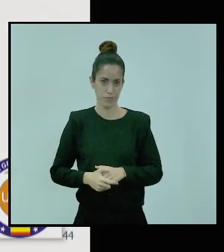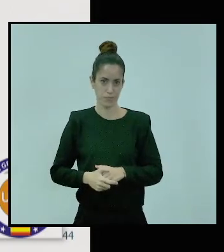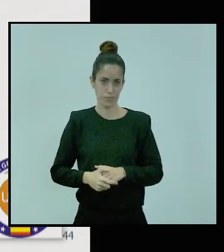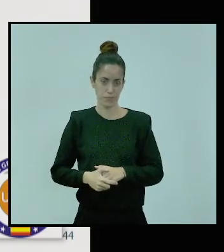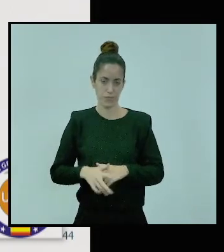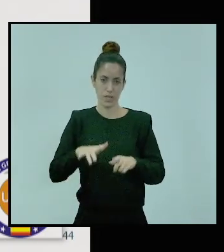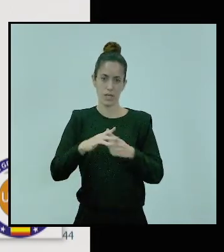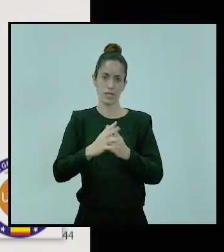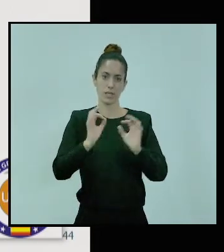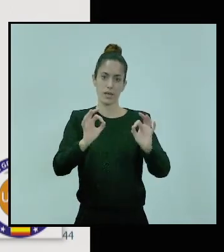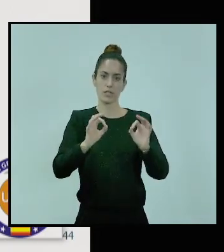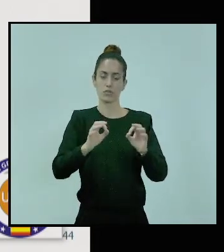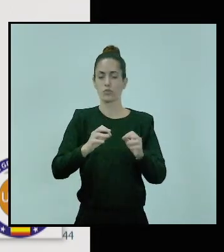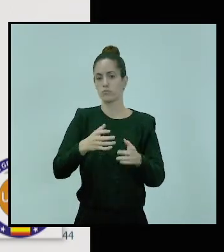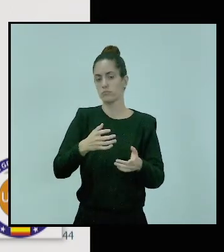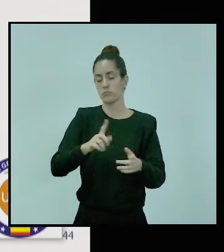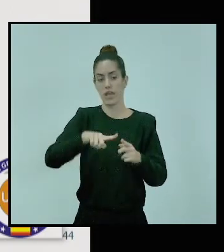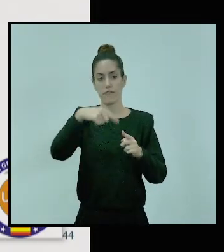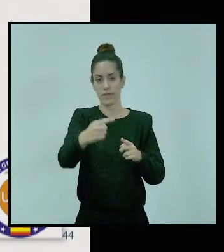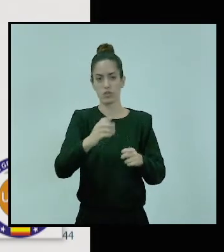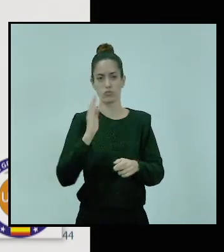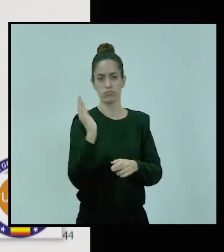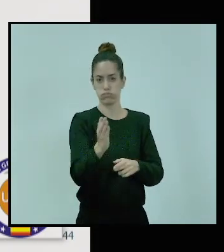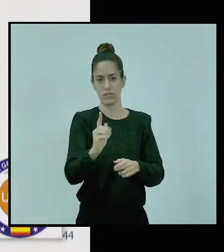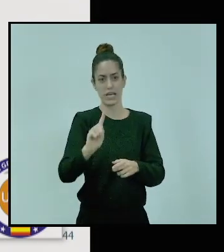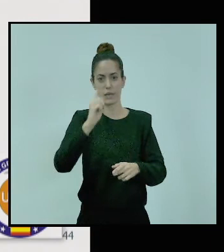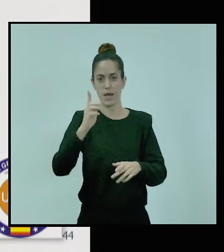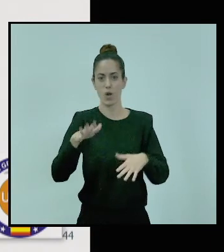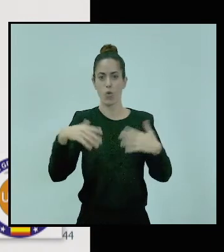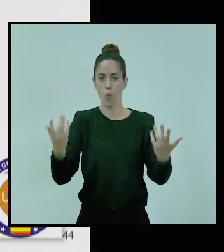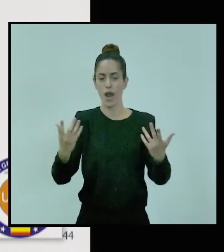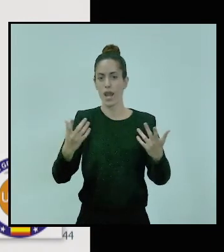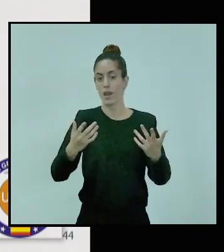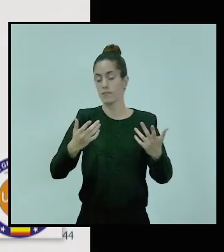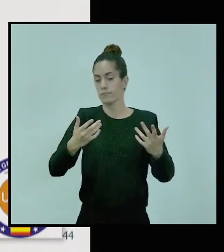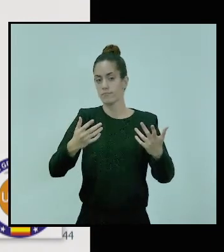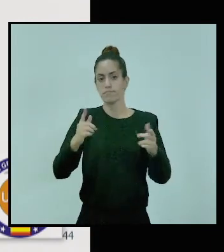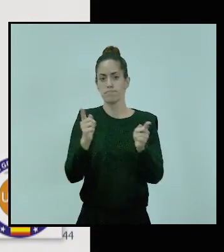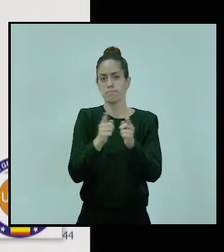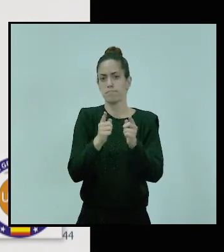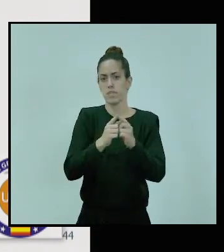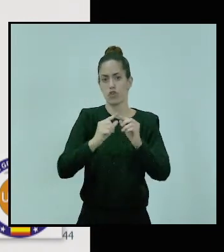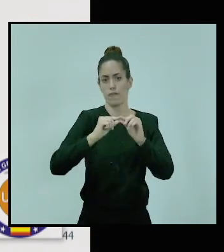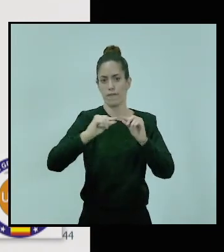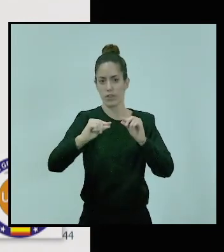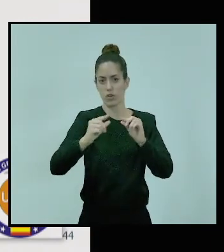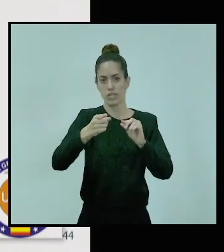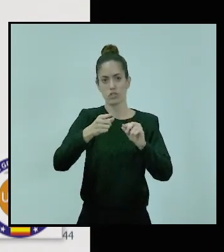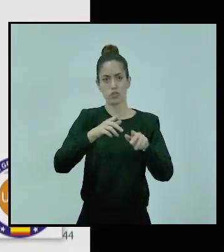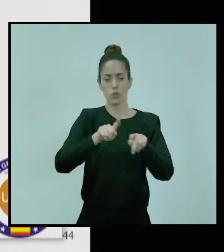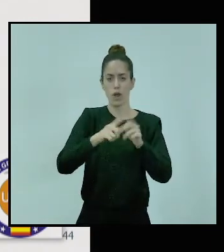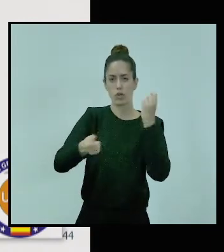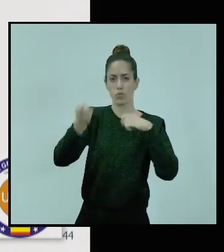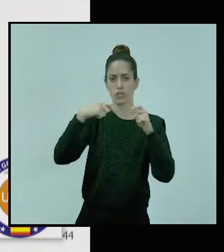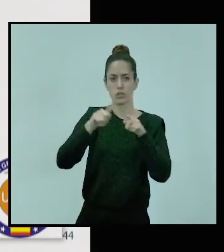En este caso, pongo uno de los efectos más dañinos que puede producir, que son las licuefacciones, en los cuales el terreno se comporta como si